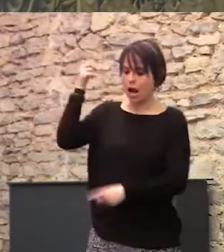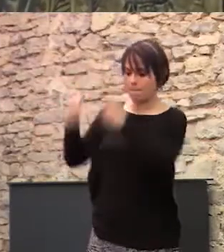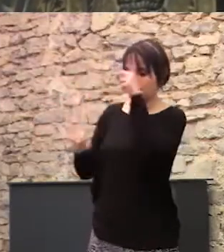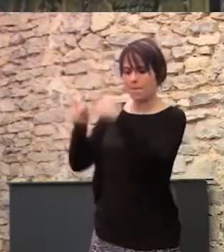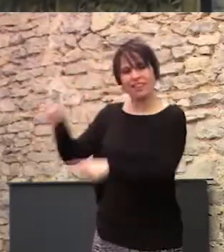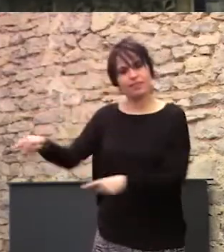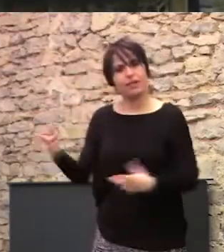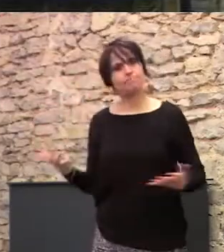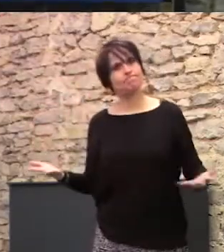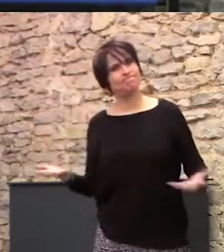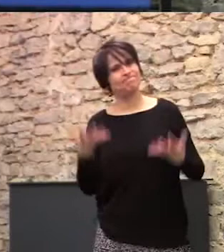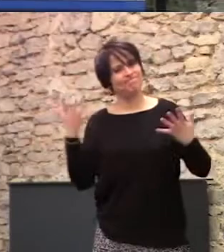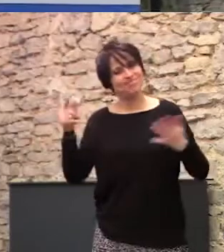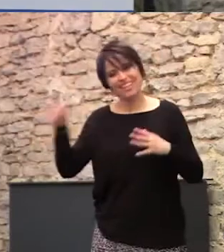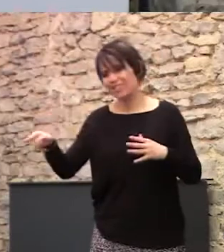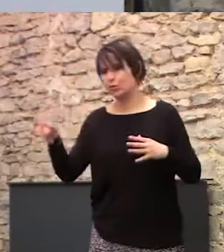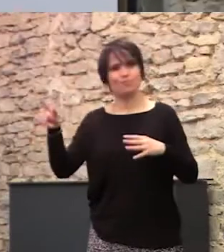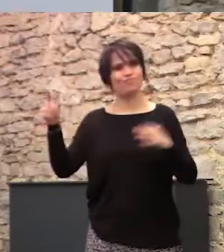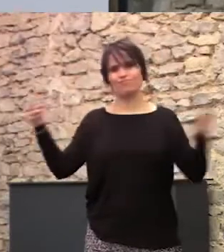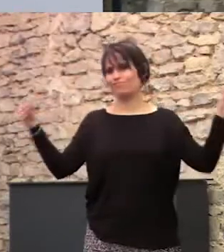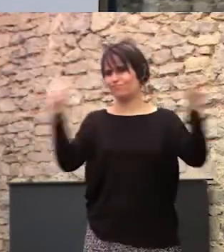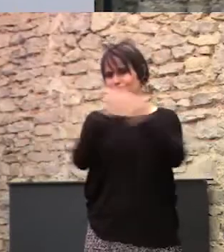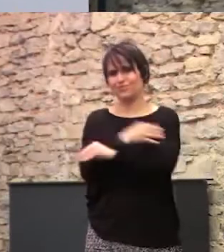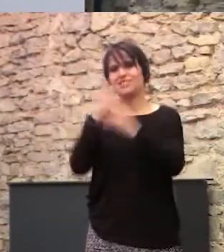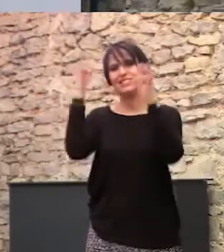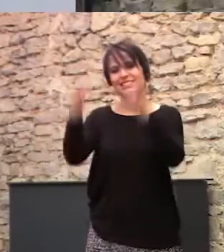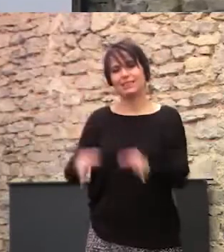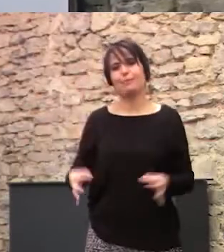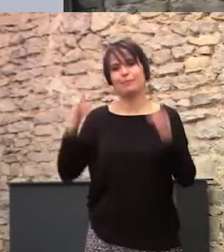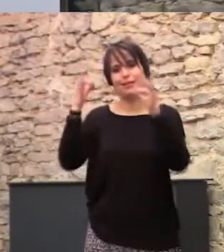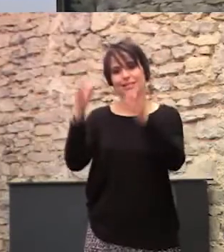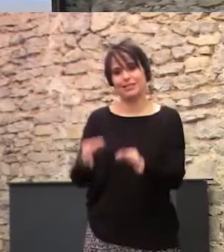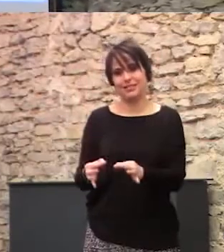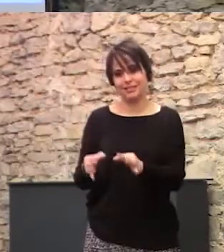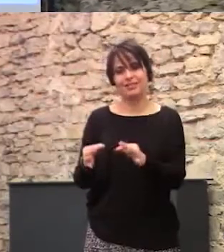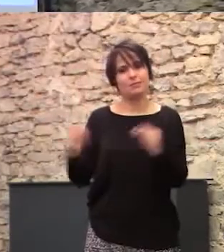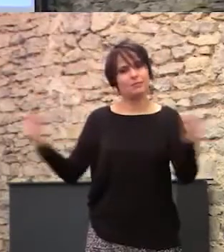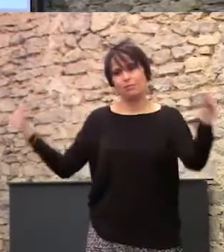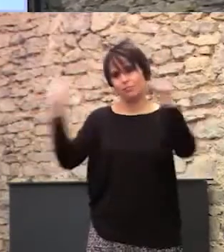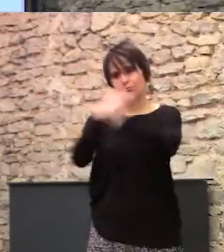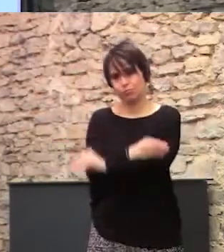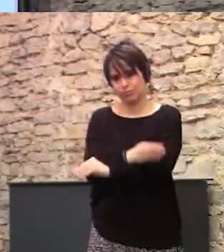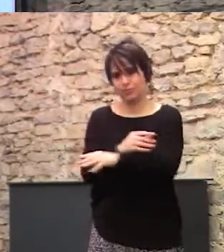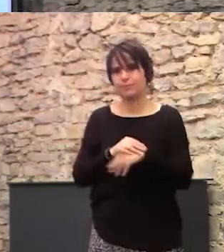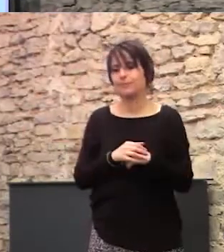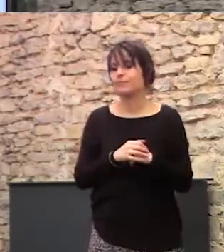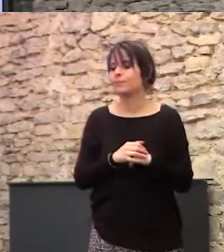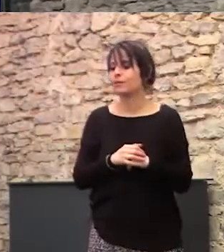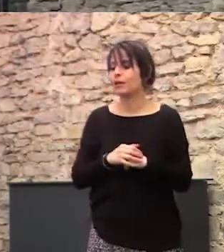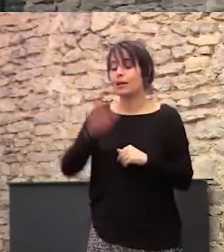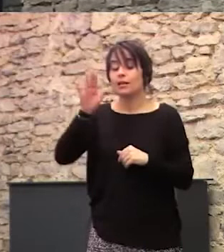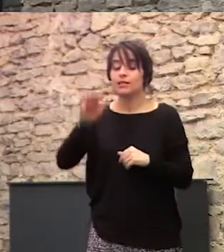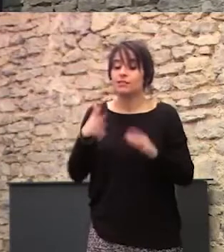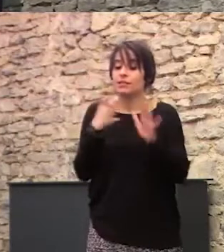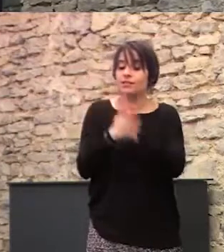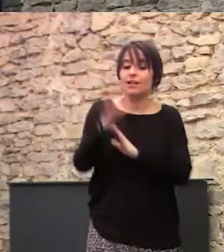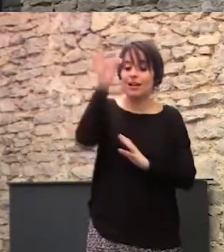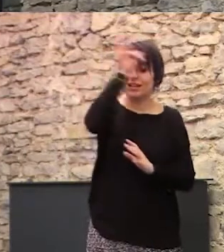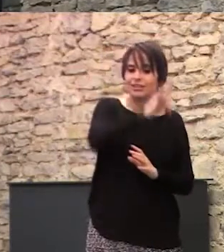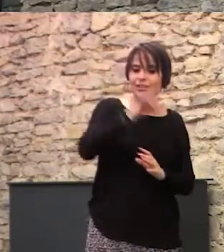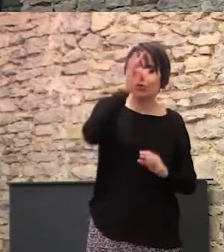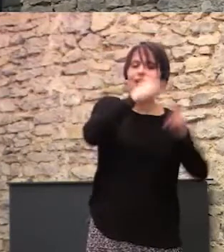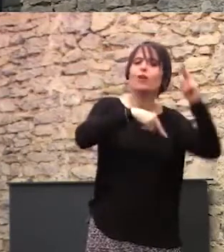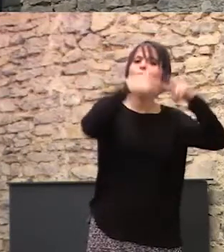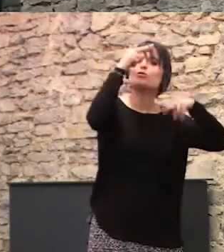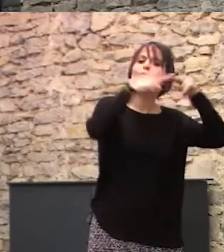estos son los puntos donde siempre hay desencuentro, ¿no?, y ese etnocentrismo de una teoría construida